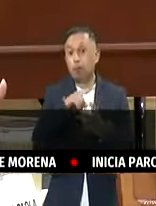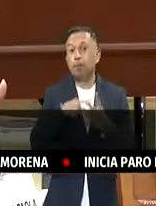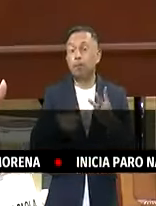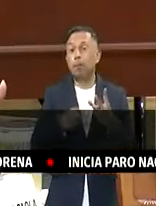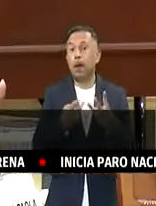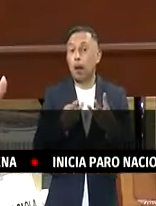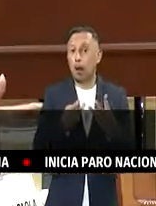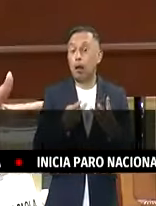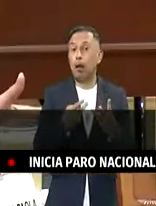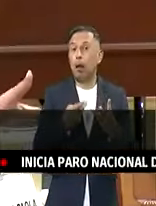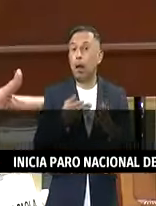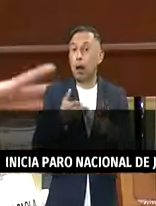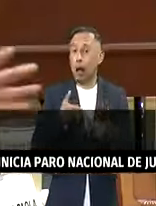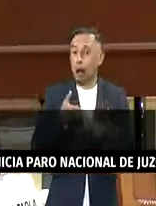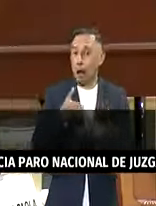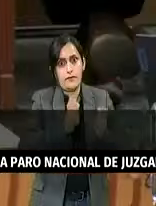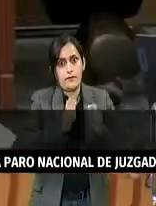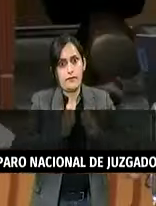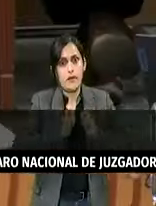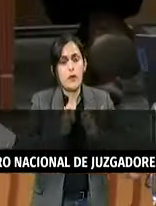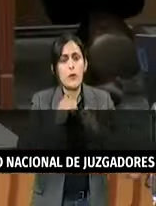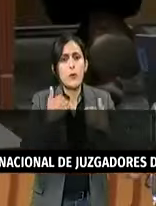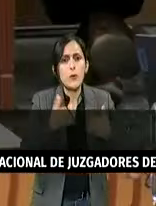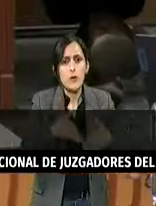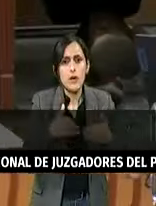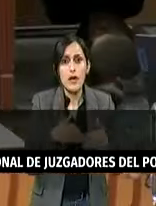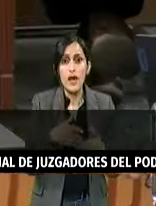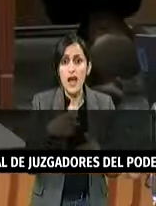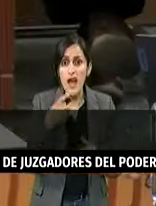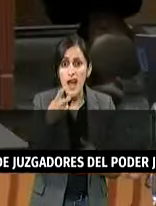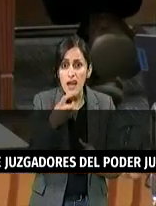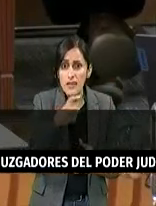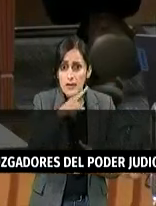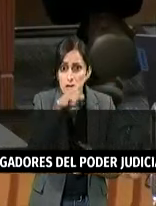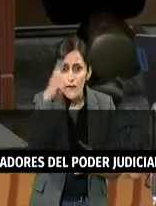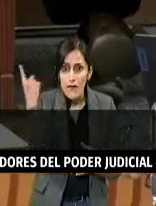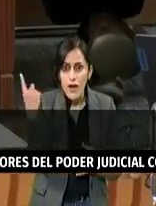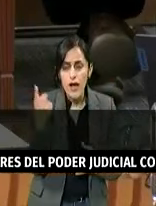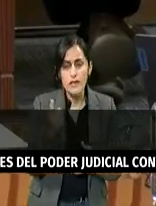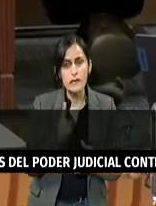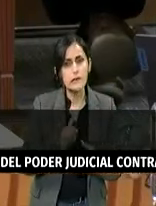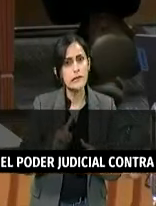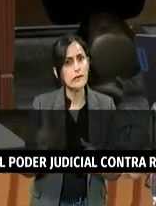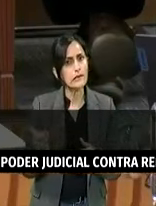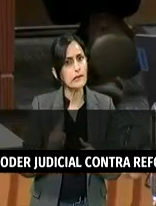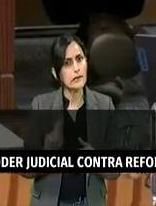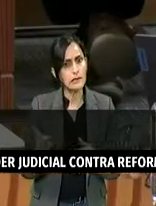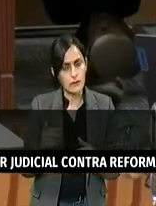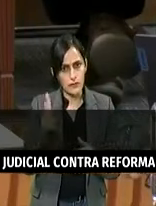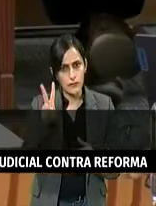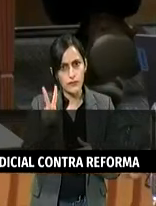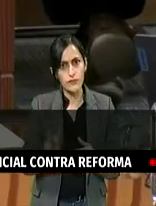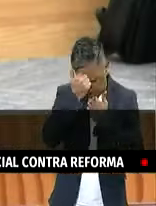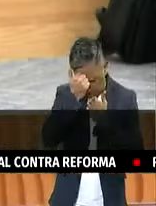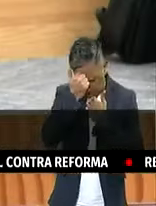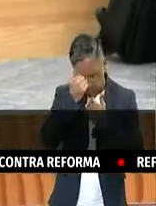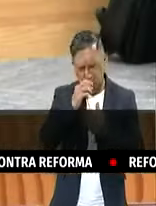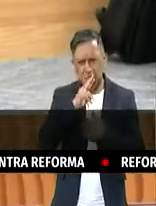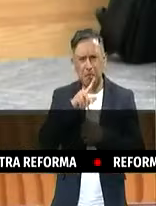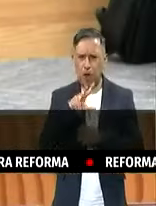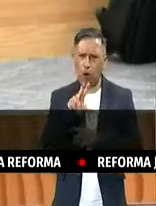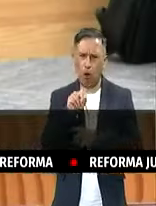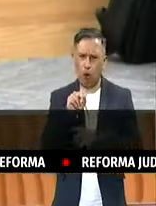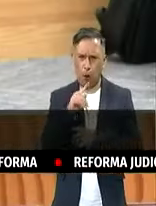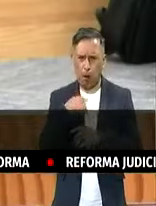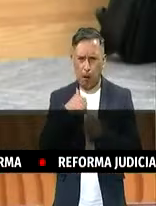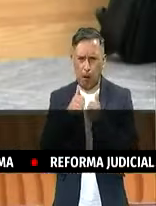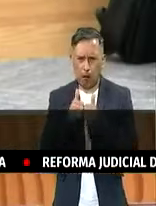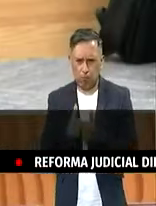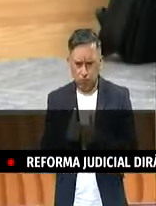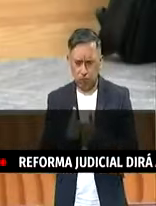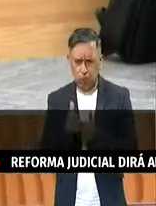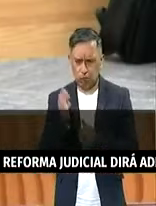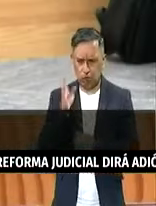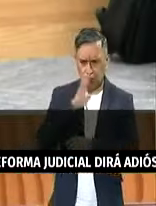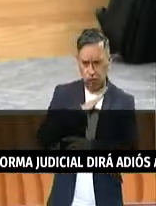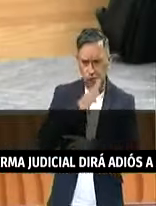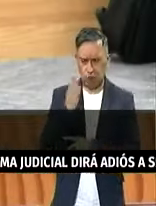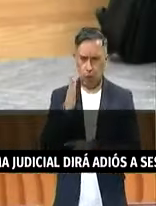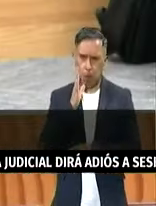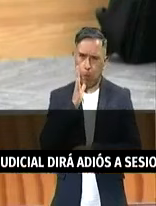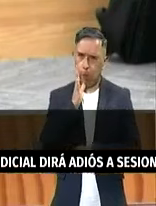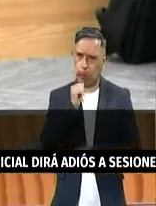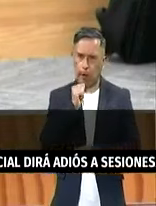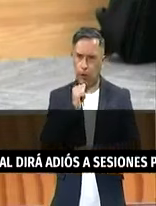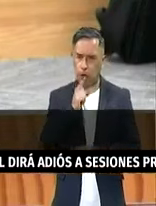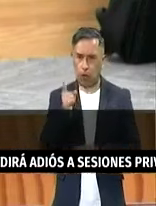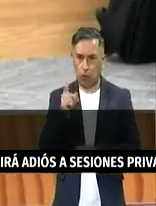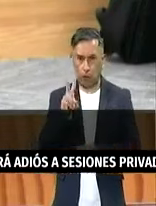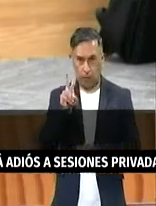coalición. Lo cierto es que el proyecto que tenemos en la mesa opta por por ceñirse al